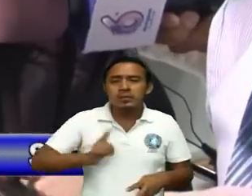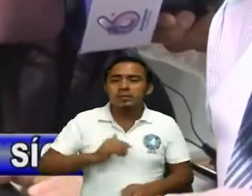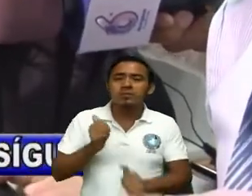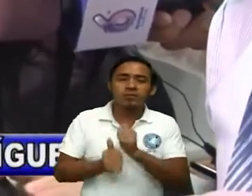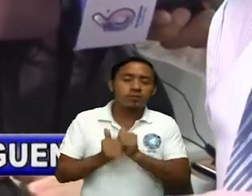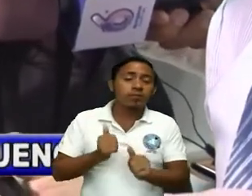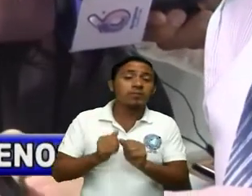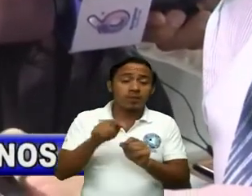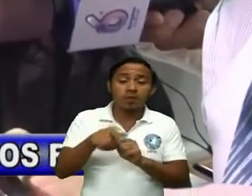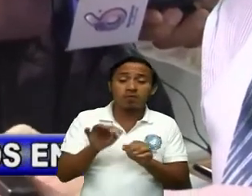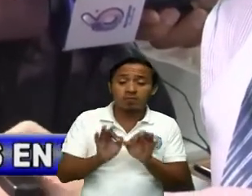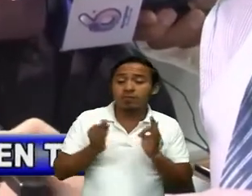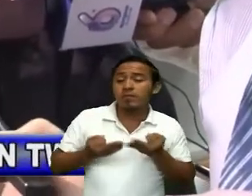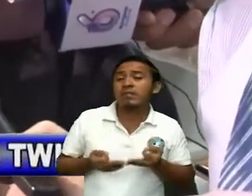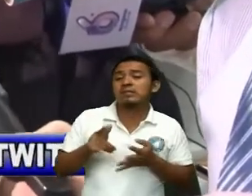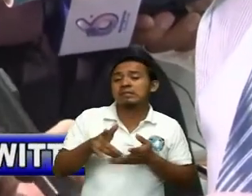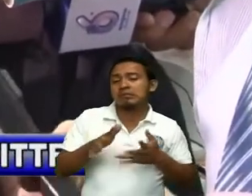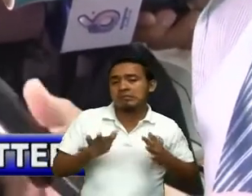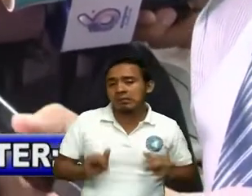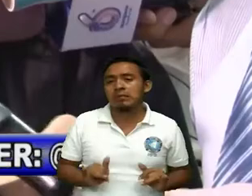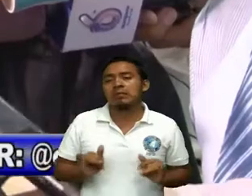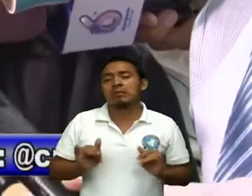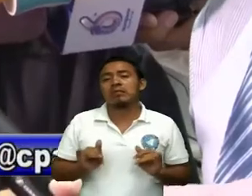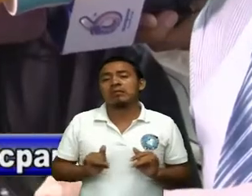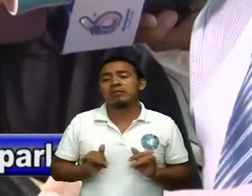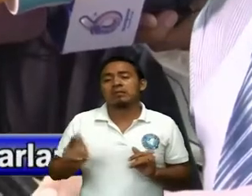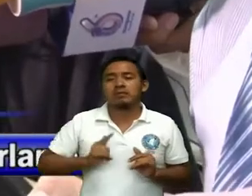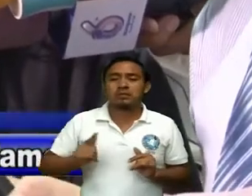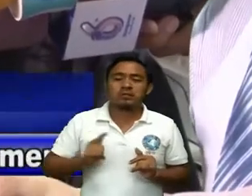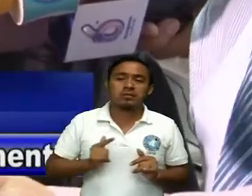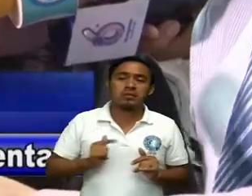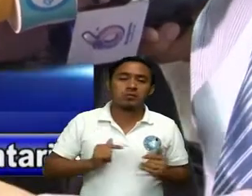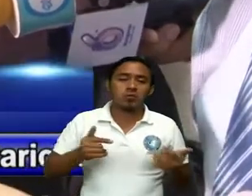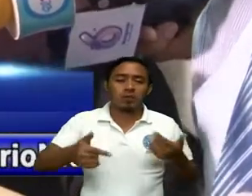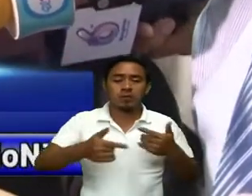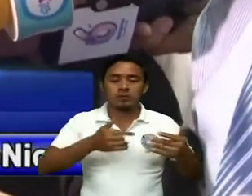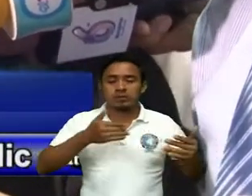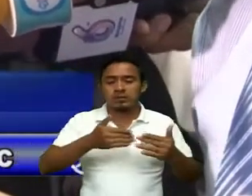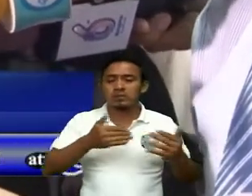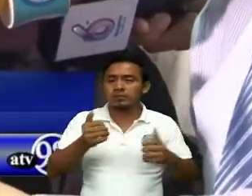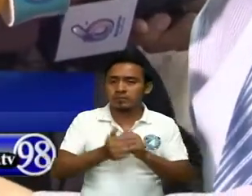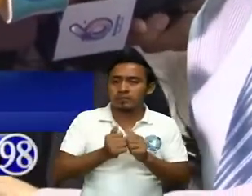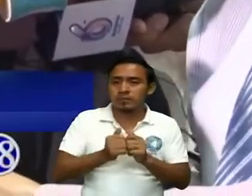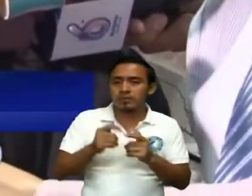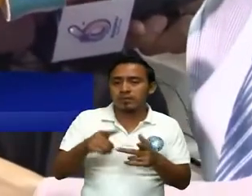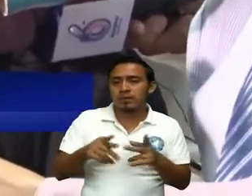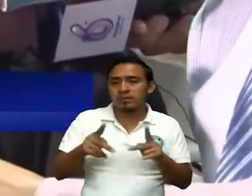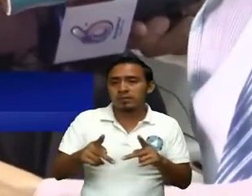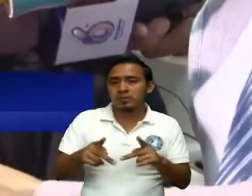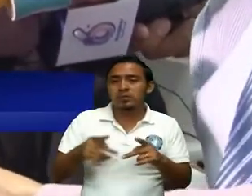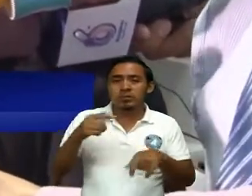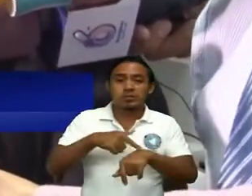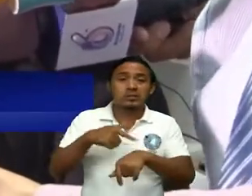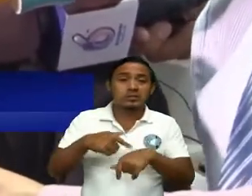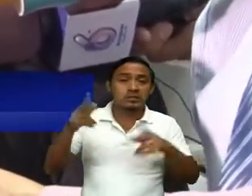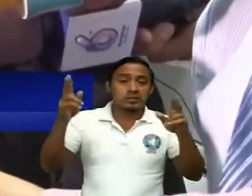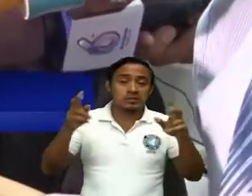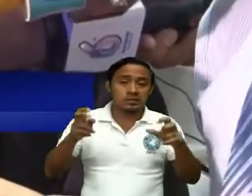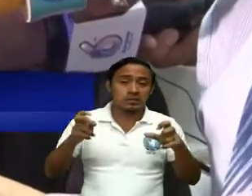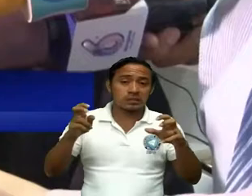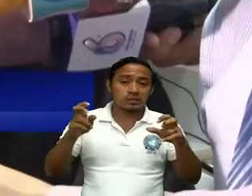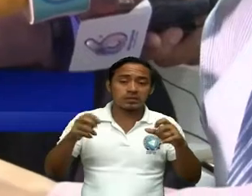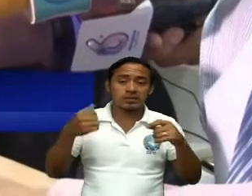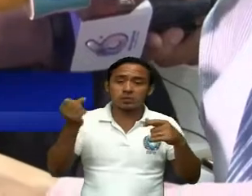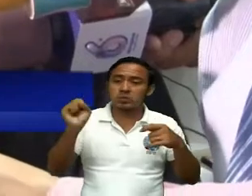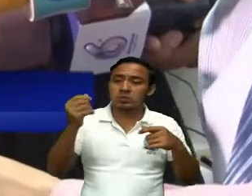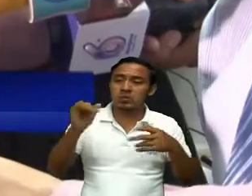familias que han tenido o tienen o están expuestas a determinados riesgos, por ejemplo, los riesgos de la sequía. Entonces, esto